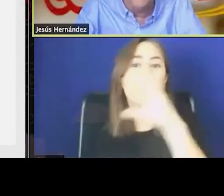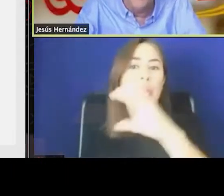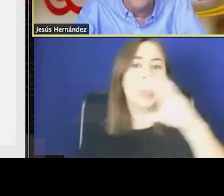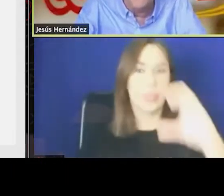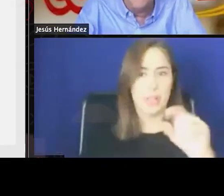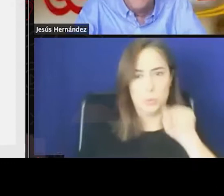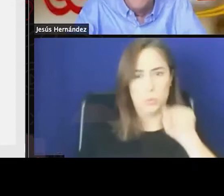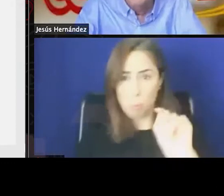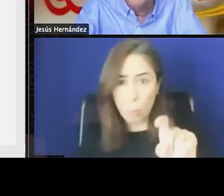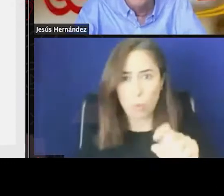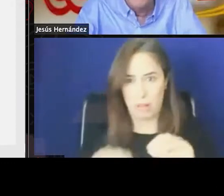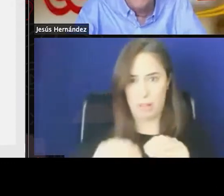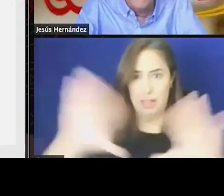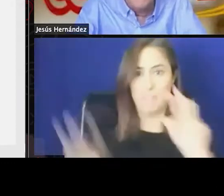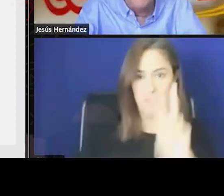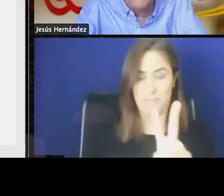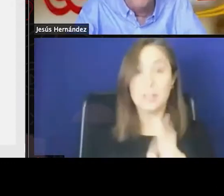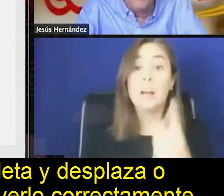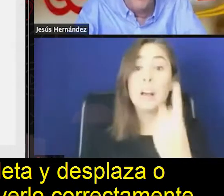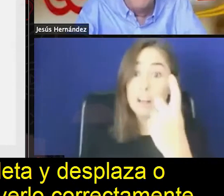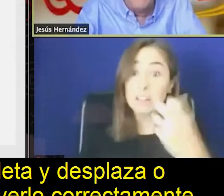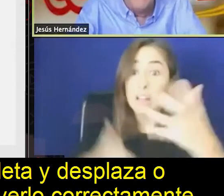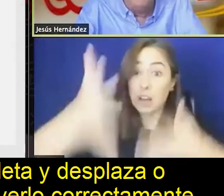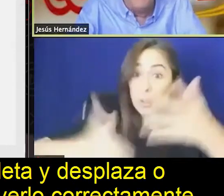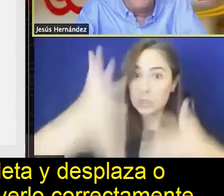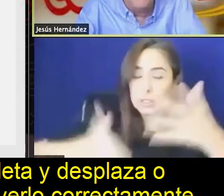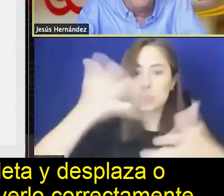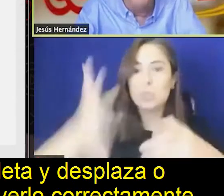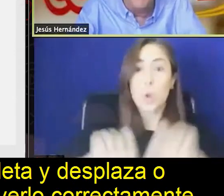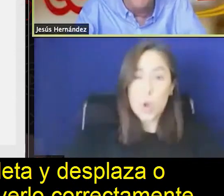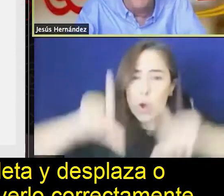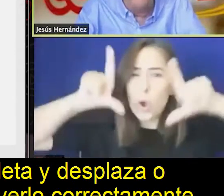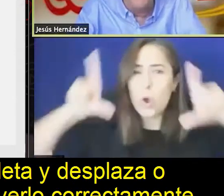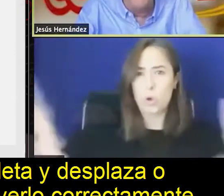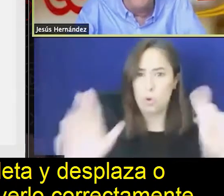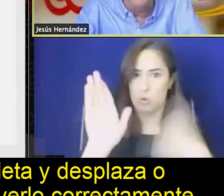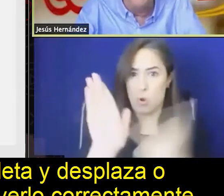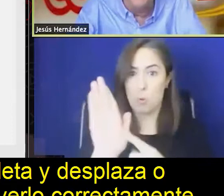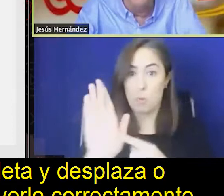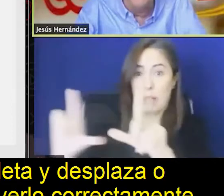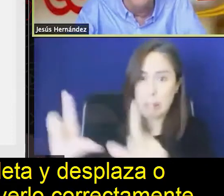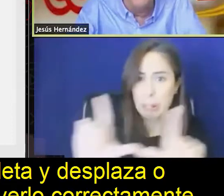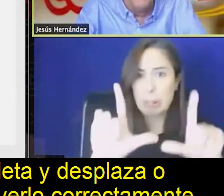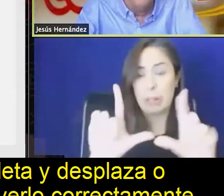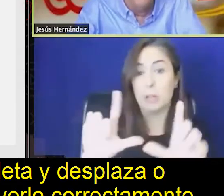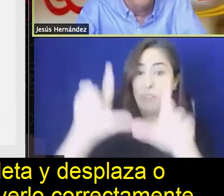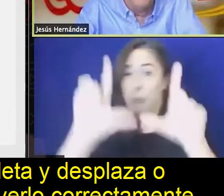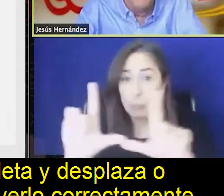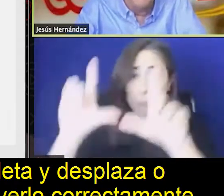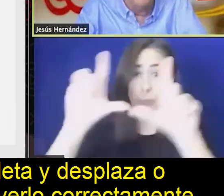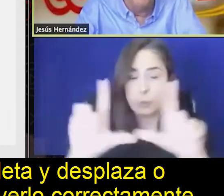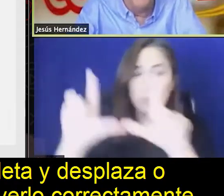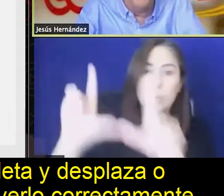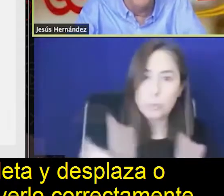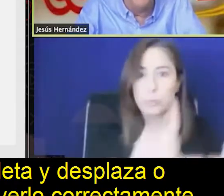ahí los podrás ver. Si necesitas lengua de signos, pon la pantalla completa y desplaza o minimiza la ventana flotante con los